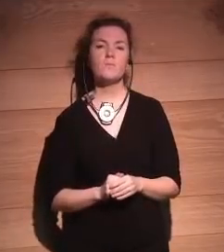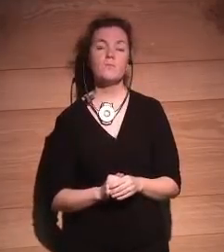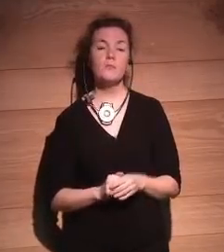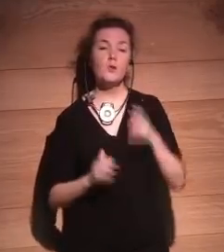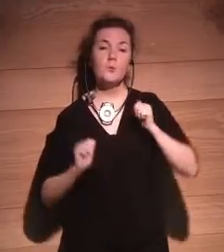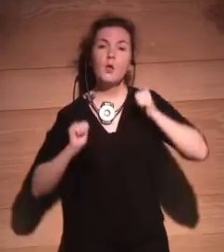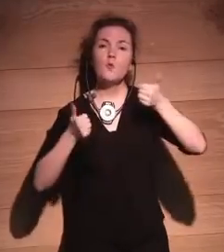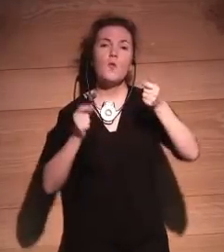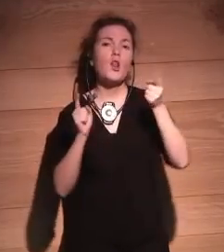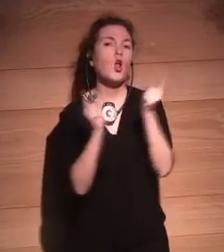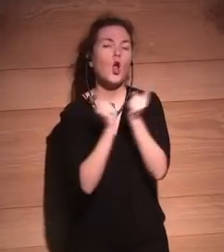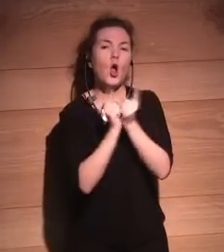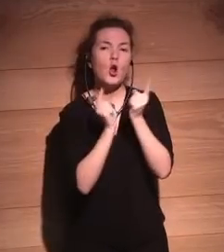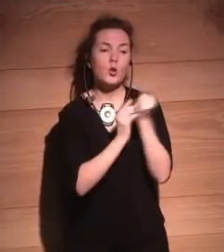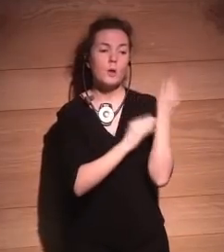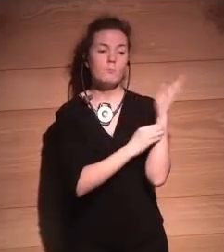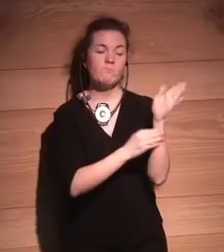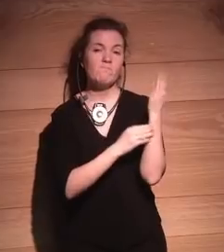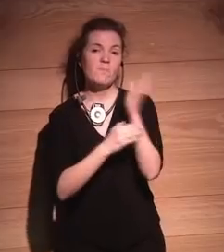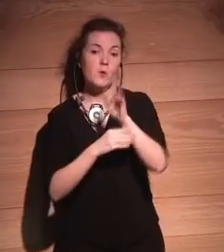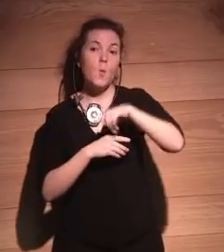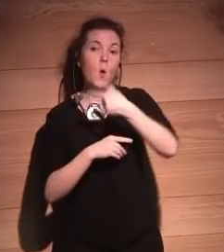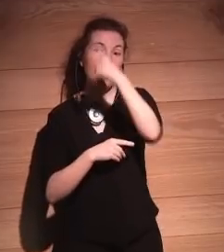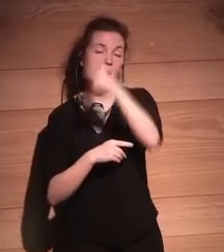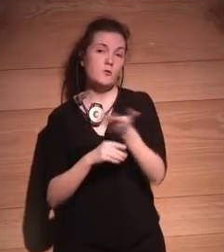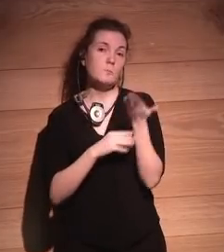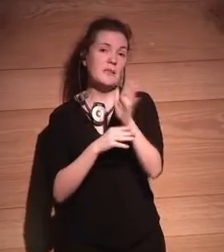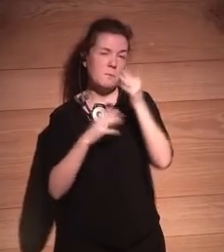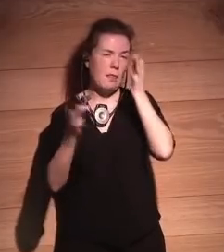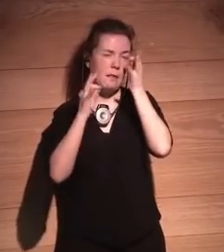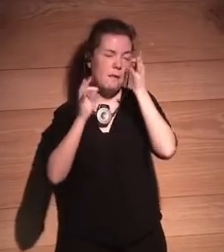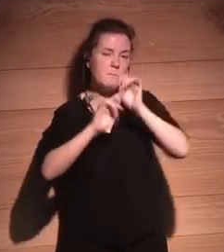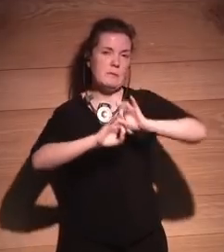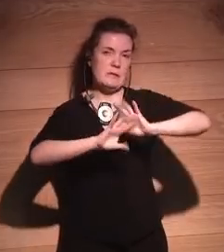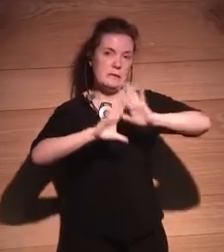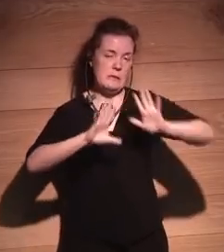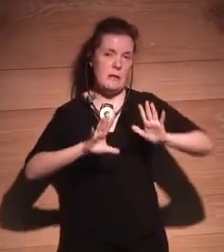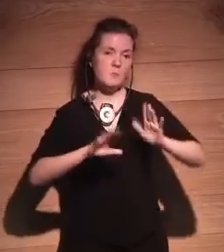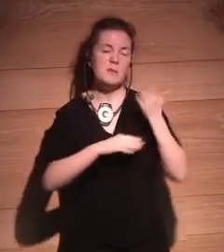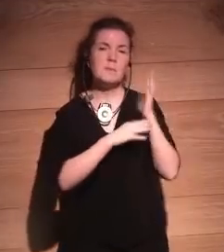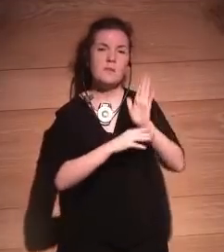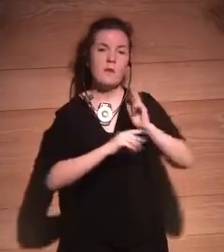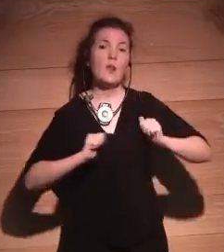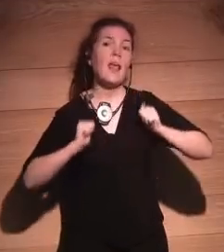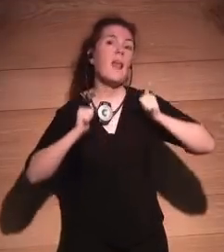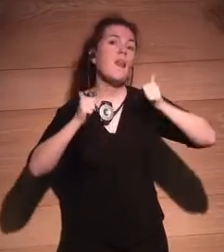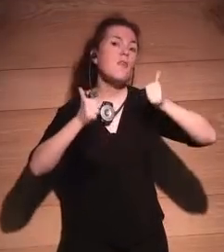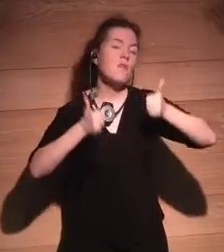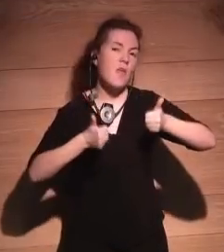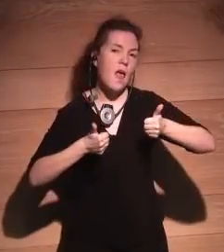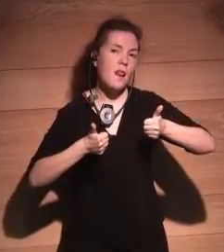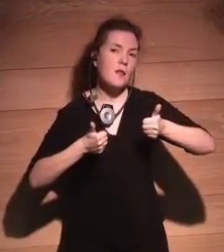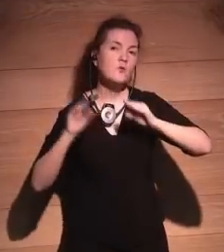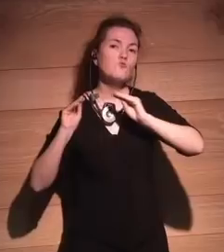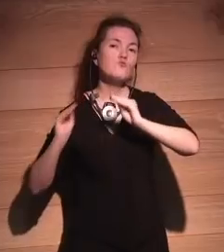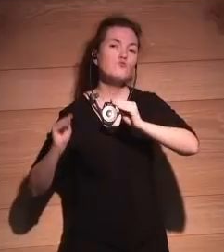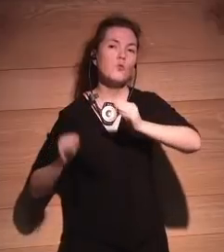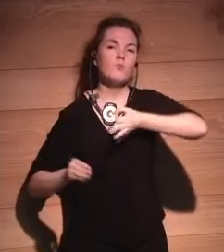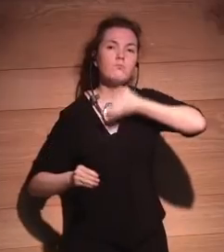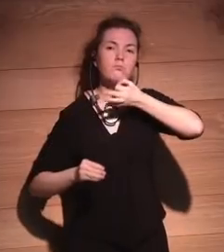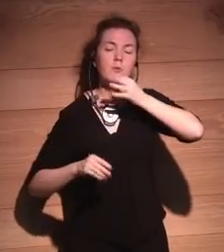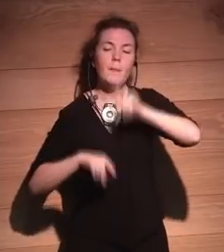Voy a introducir muy brevemente a los panelistas, después ellos se presentarán con más detalle y nos darán una presentación inicial con